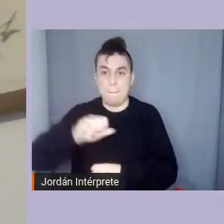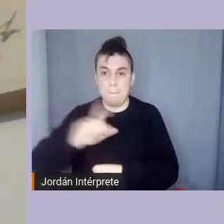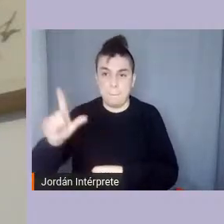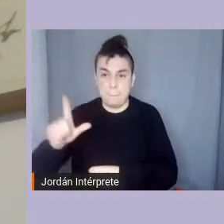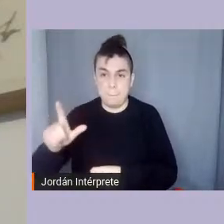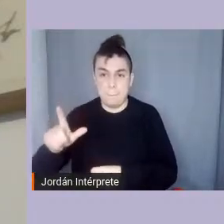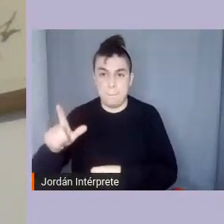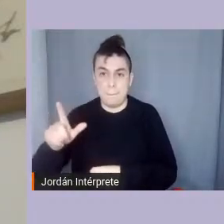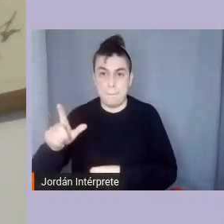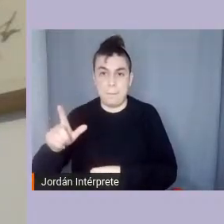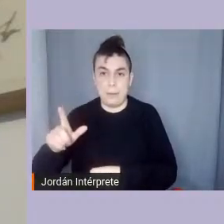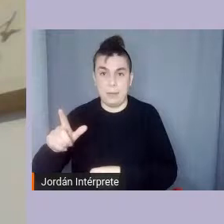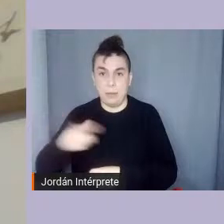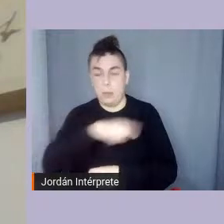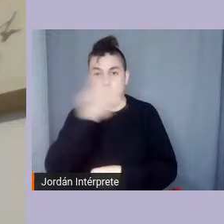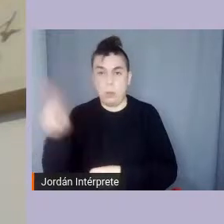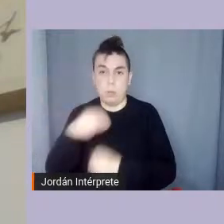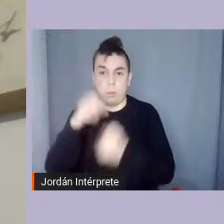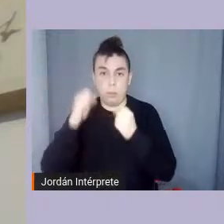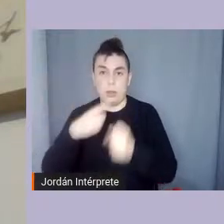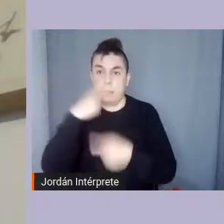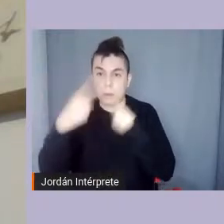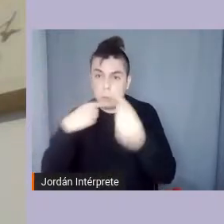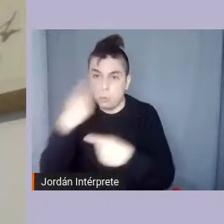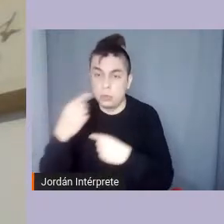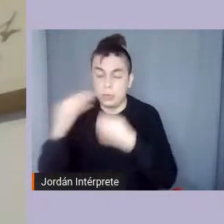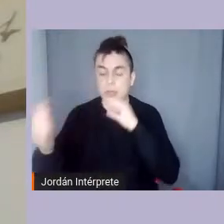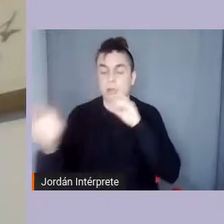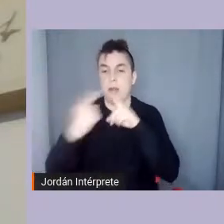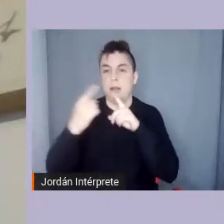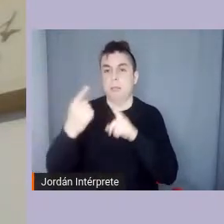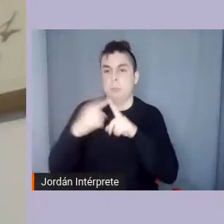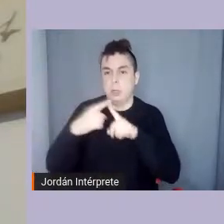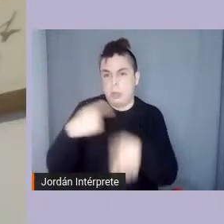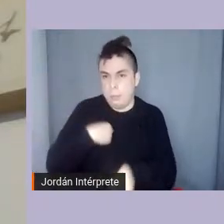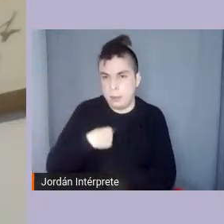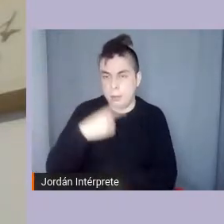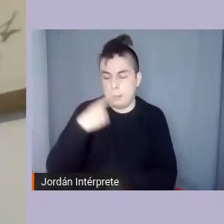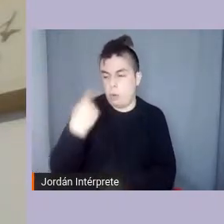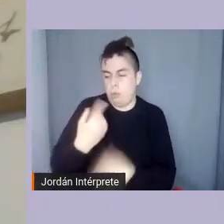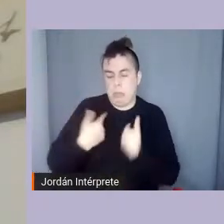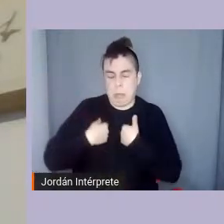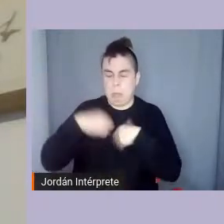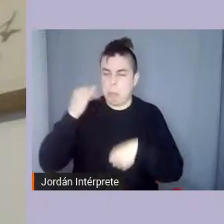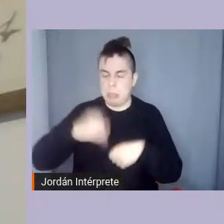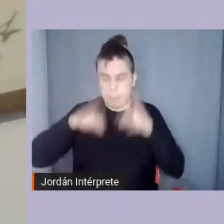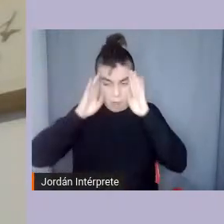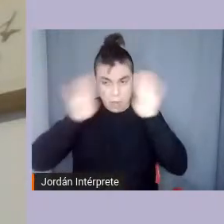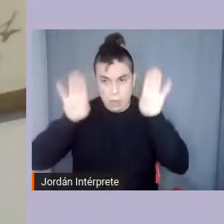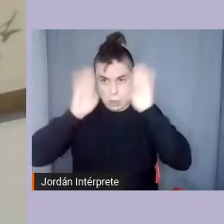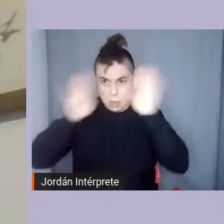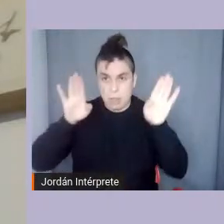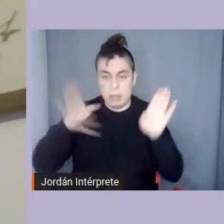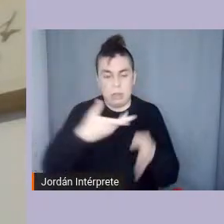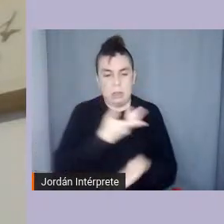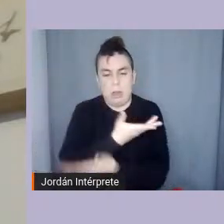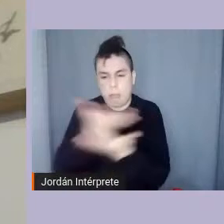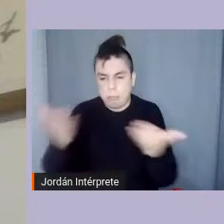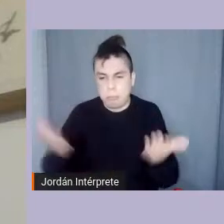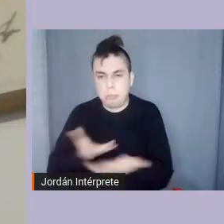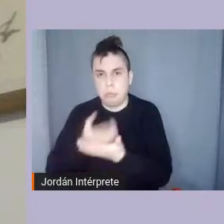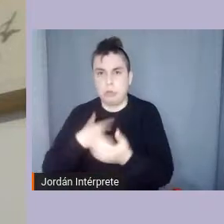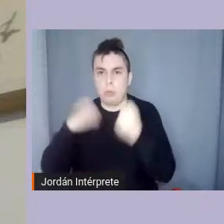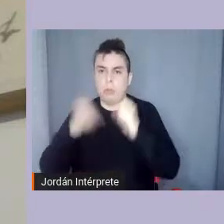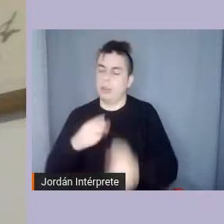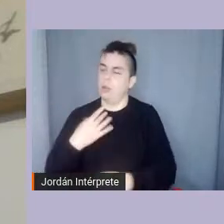verdad? Ustedes pueden preguntarme, siempre estoy atenta a todo lo que está pasando y puedo ir donde